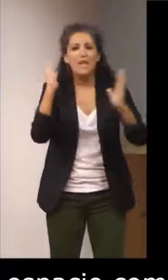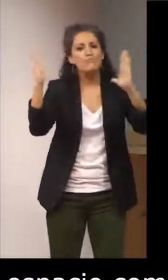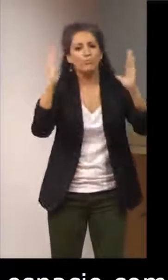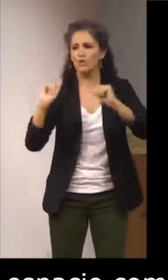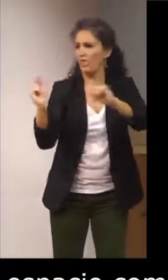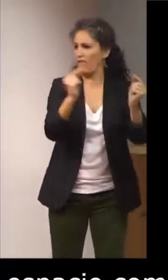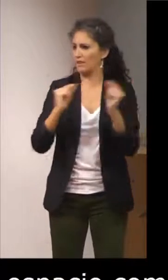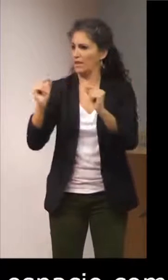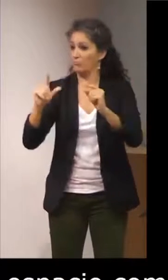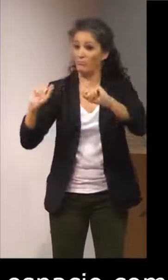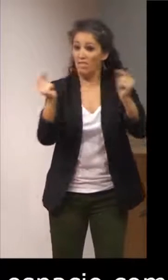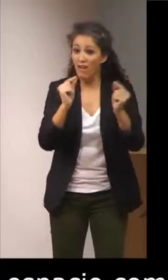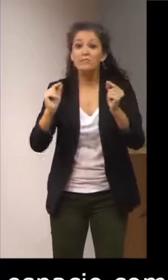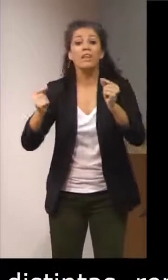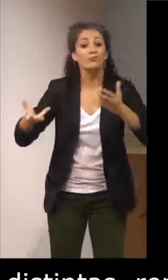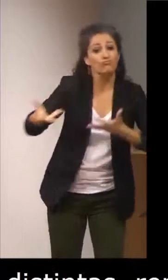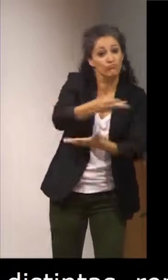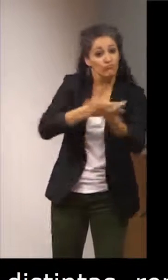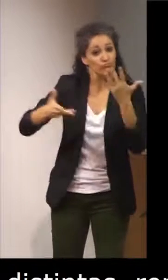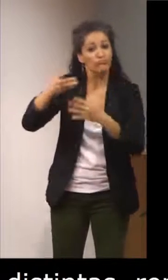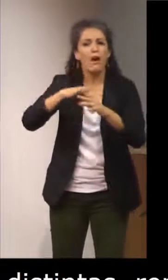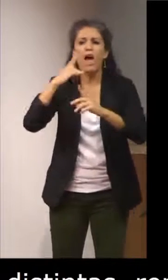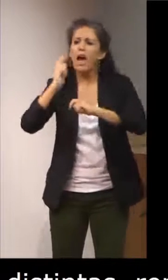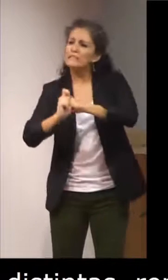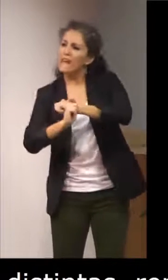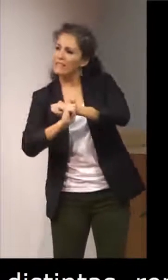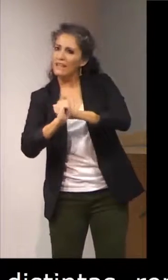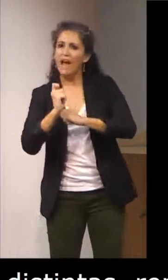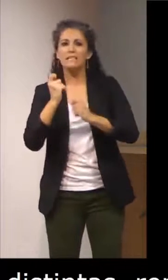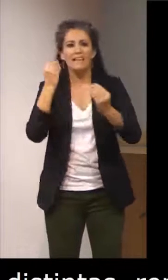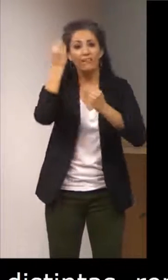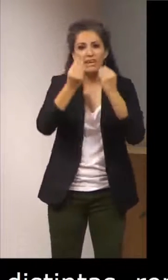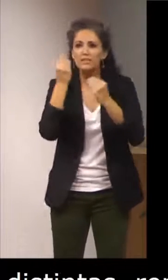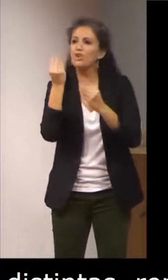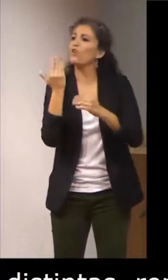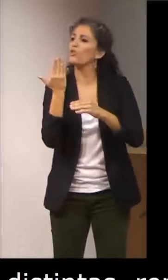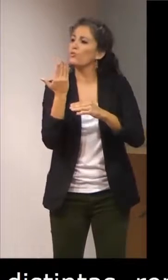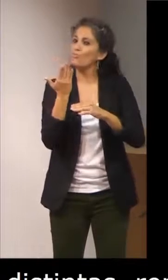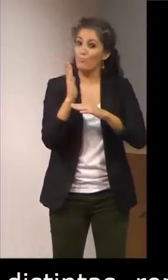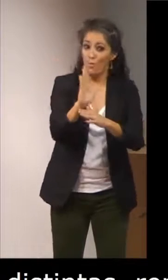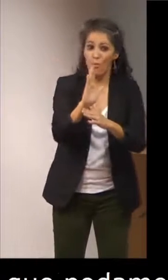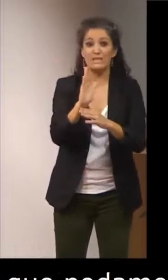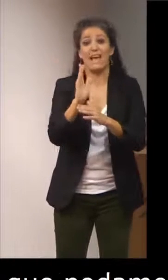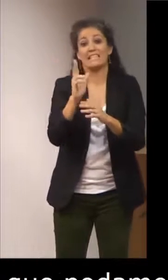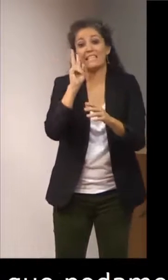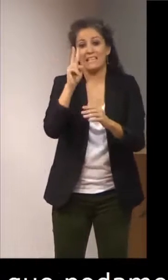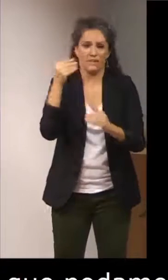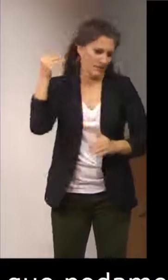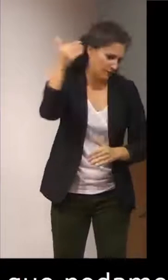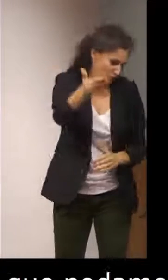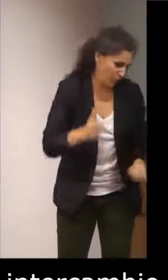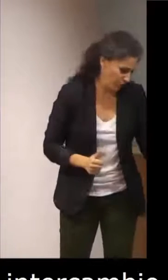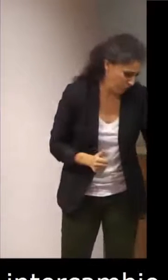para que podamos generar ese debate y ese intercambio de información y crear esas estrategias